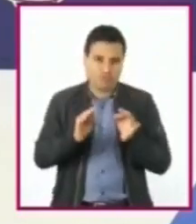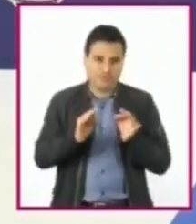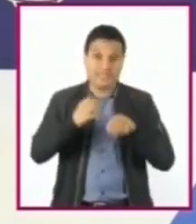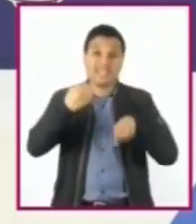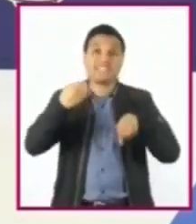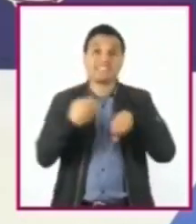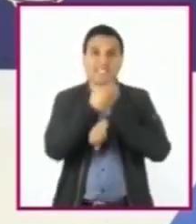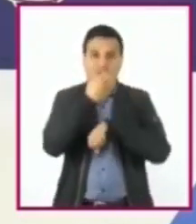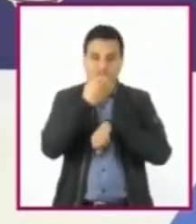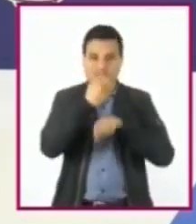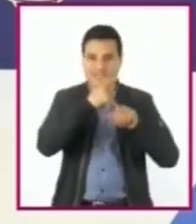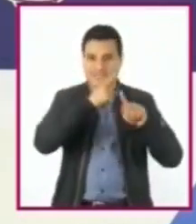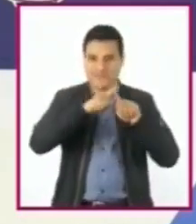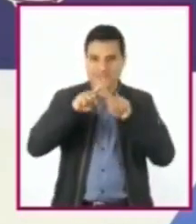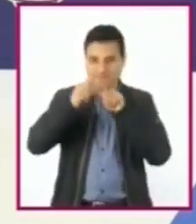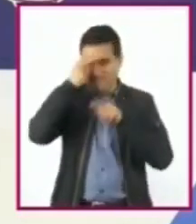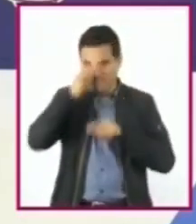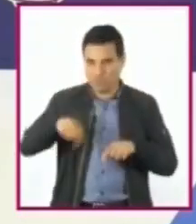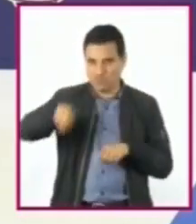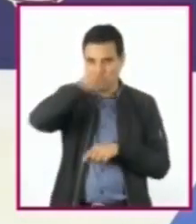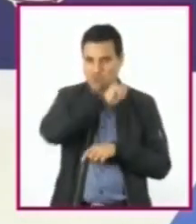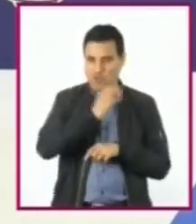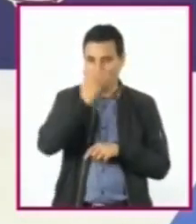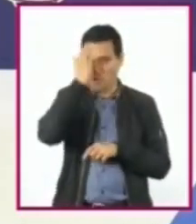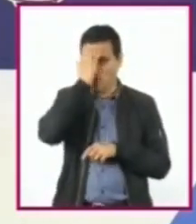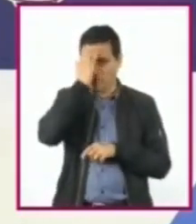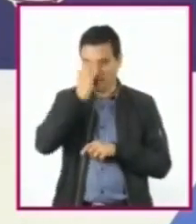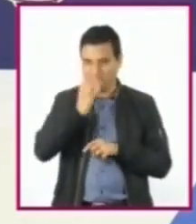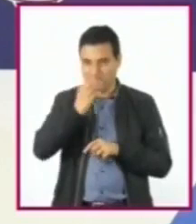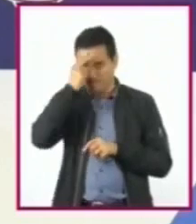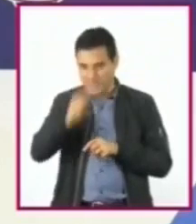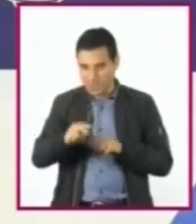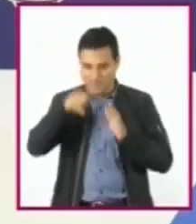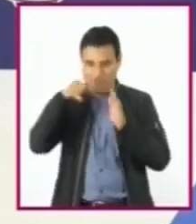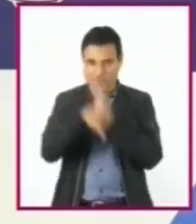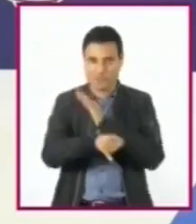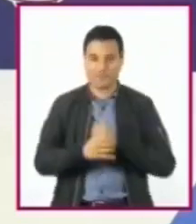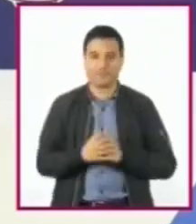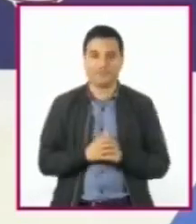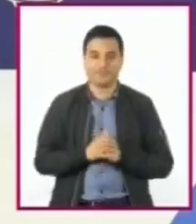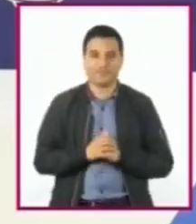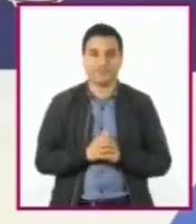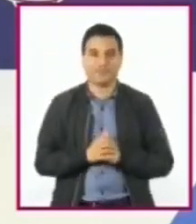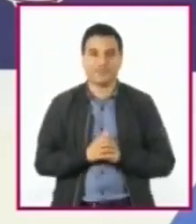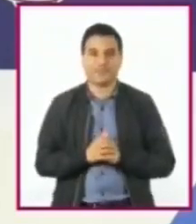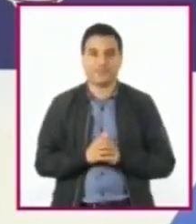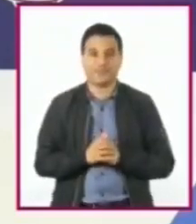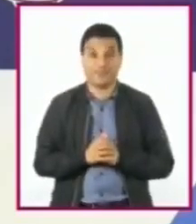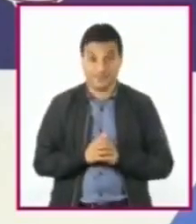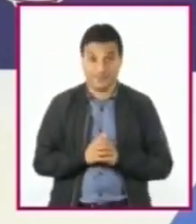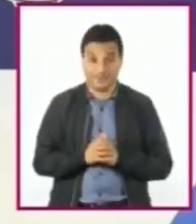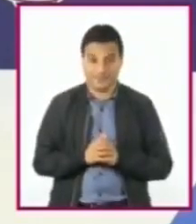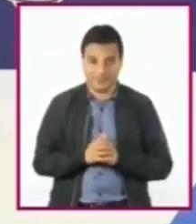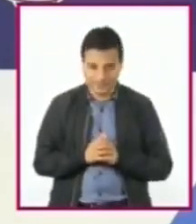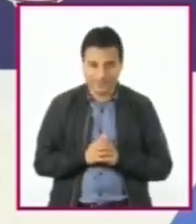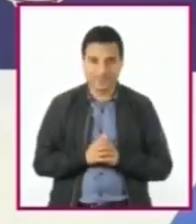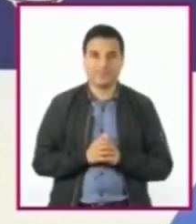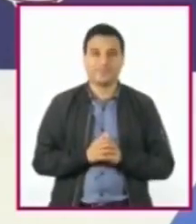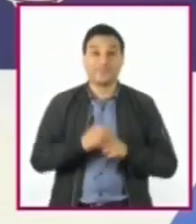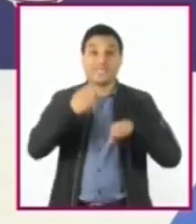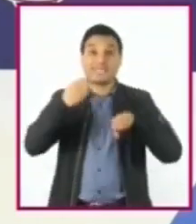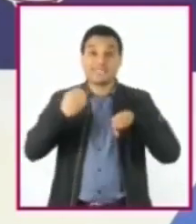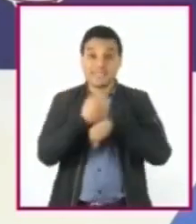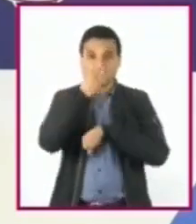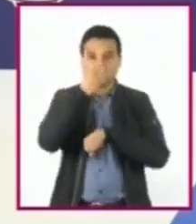de nuestro país, para conocer un poco más el territorio nacional. La secuencia en que abordaremos las